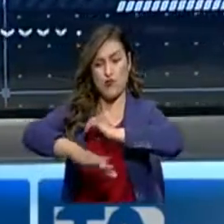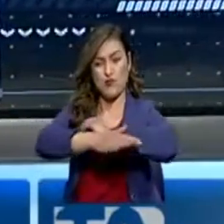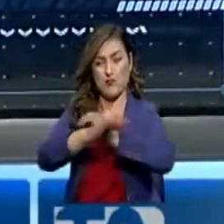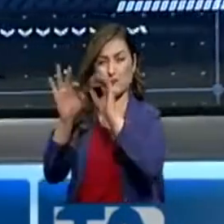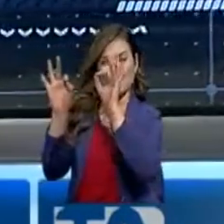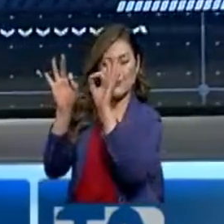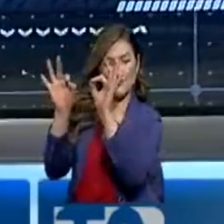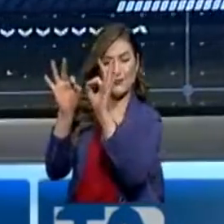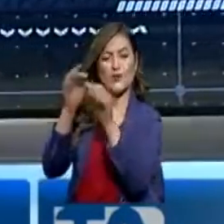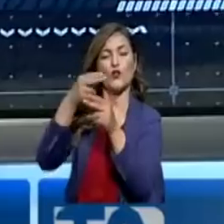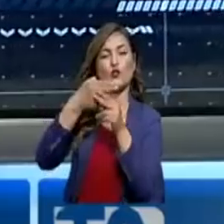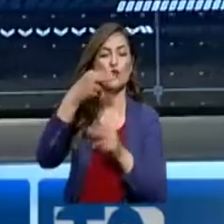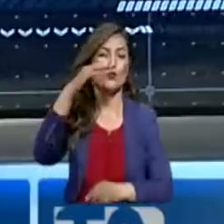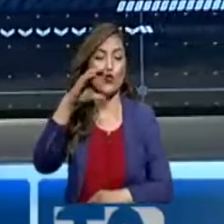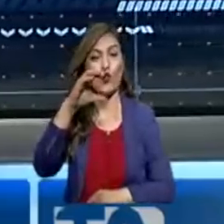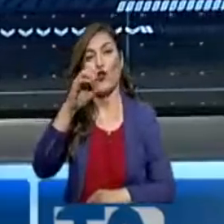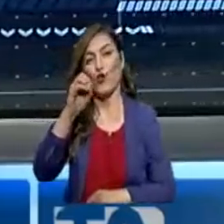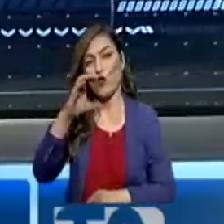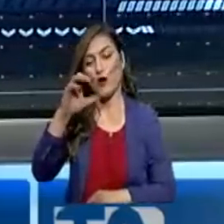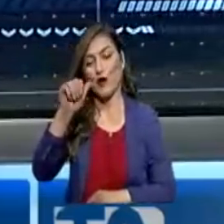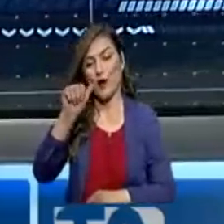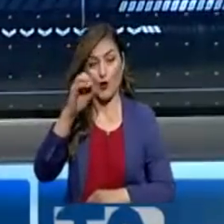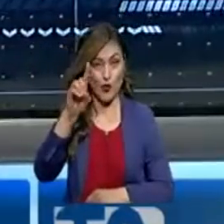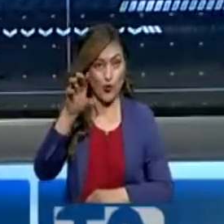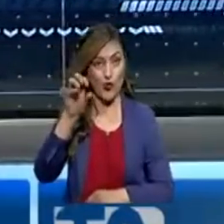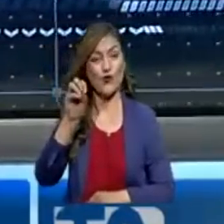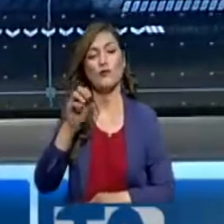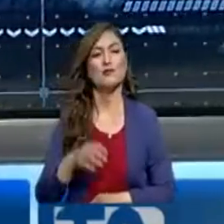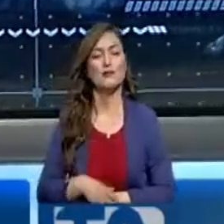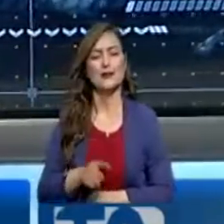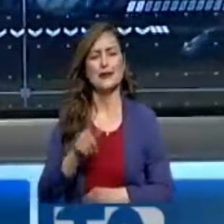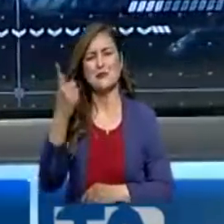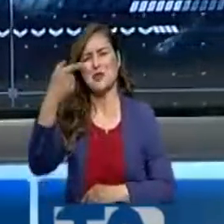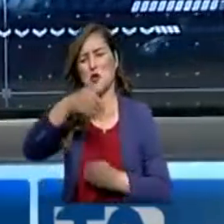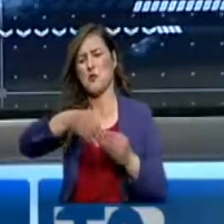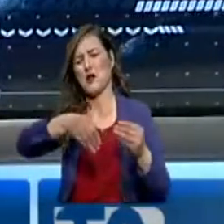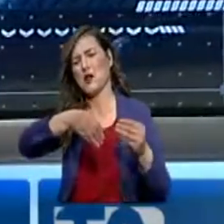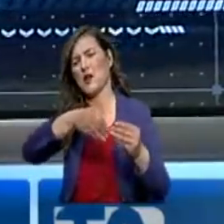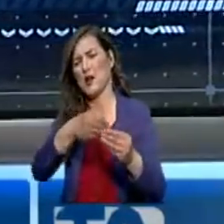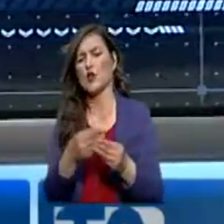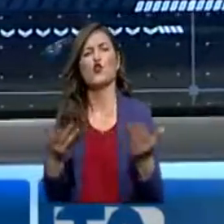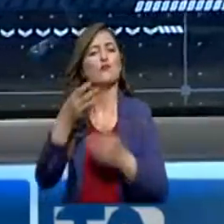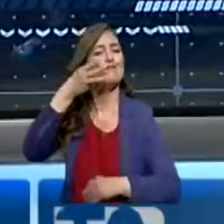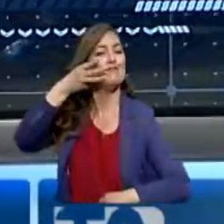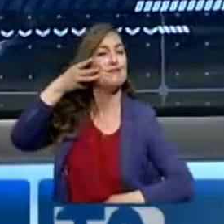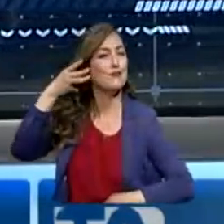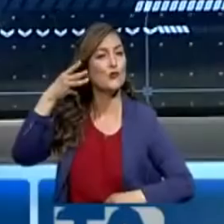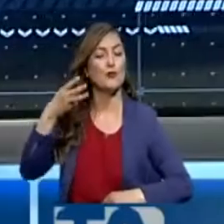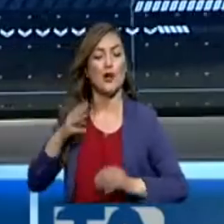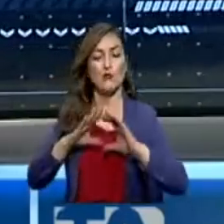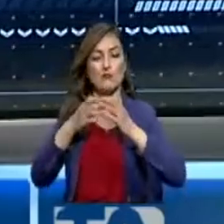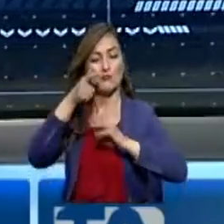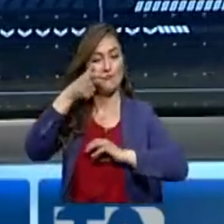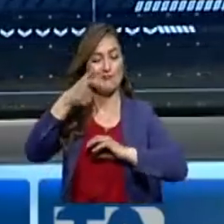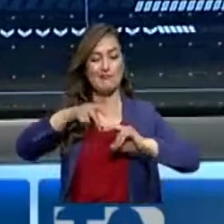Sinclair, una construcción multimillonaria ubicada en el oriente y que genera investigaciones en el interior de la Comisión